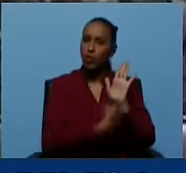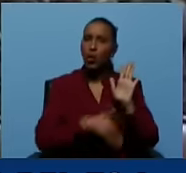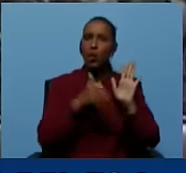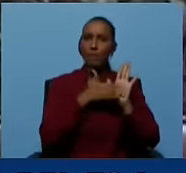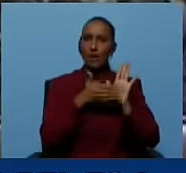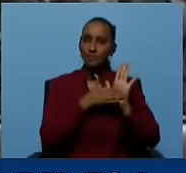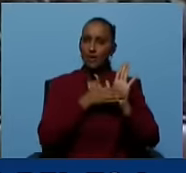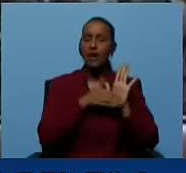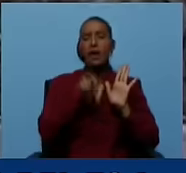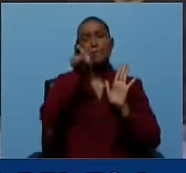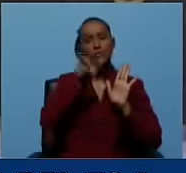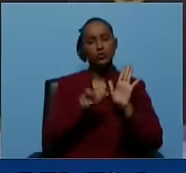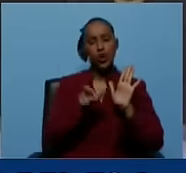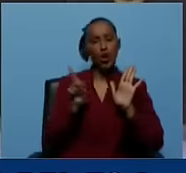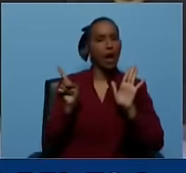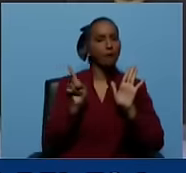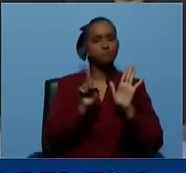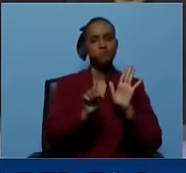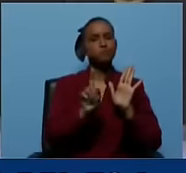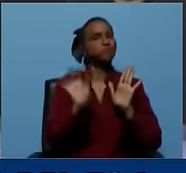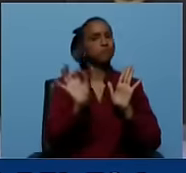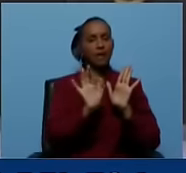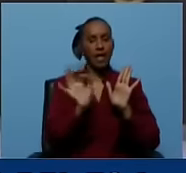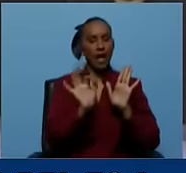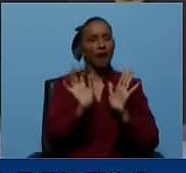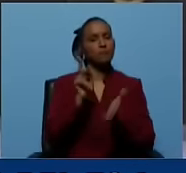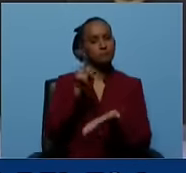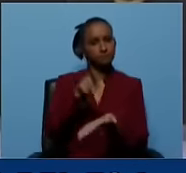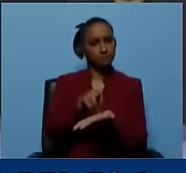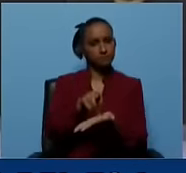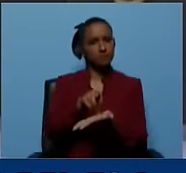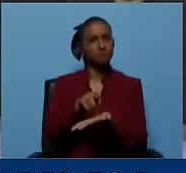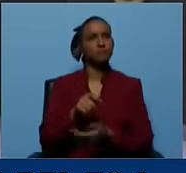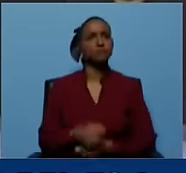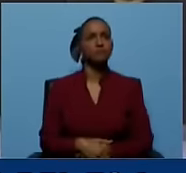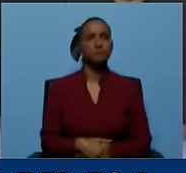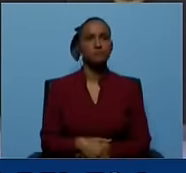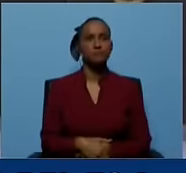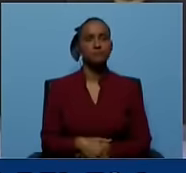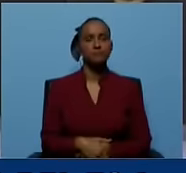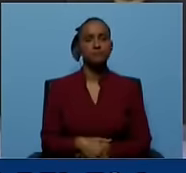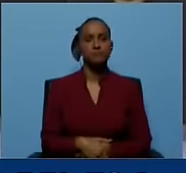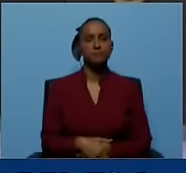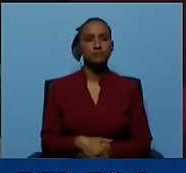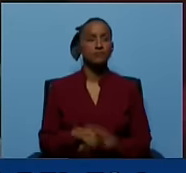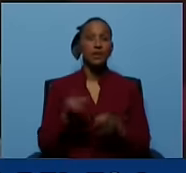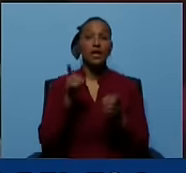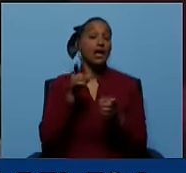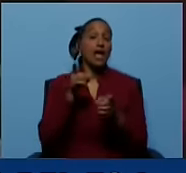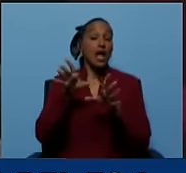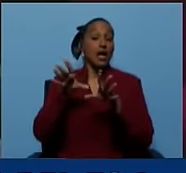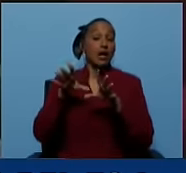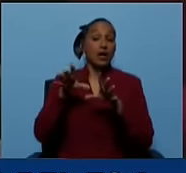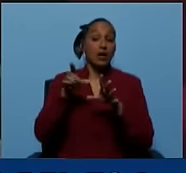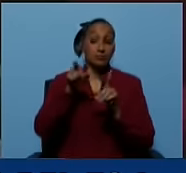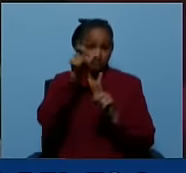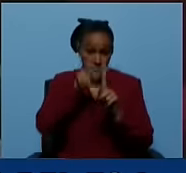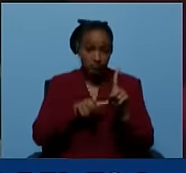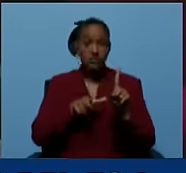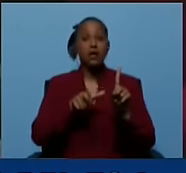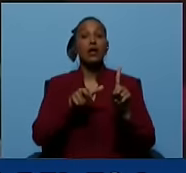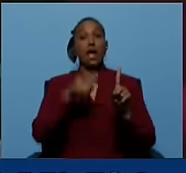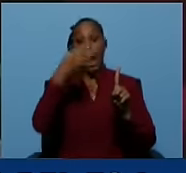incomparecencia y su no acata, que no acata